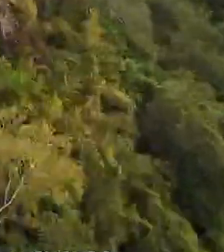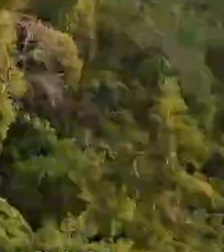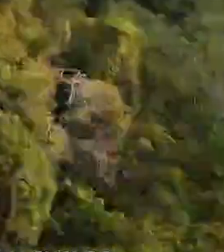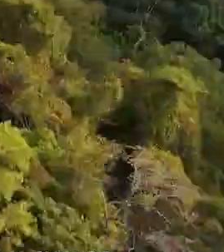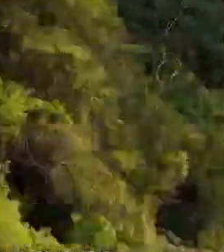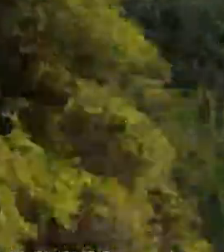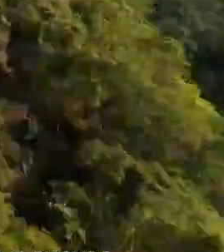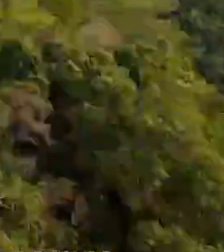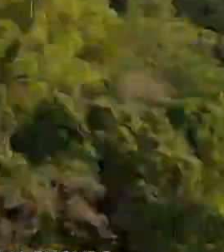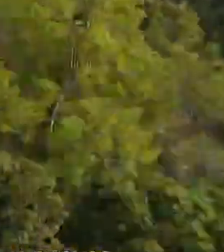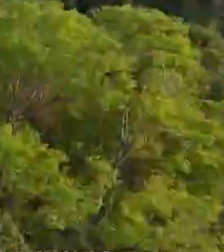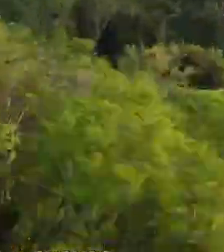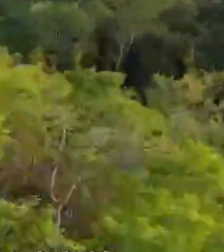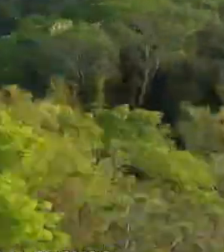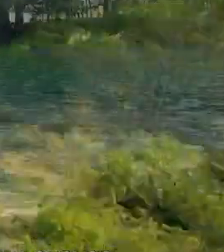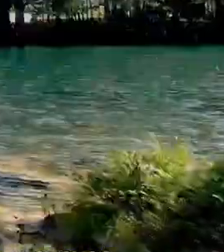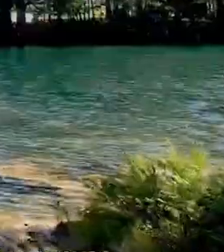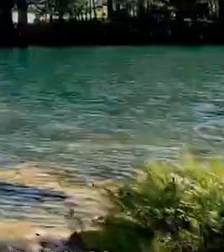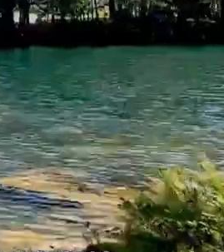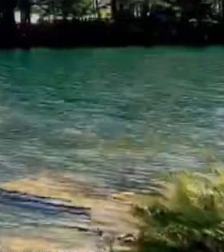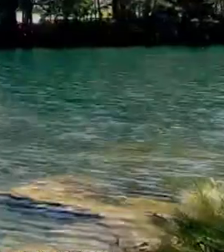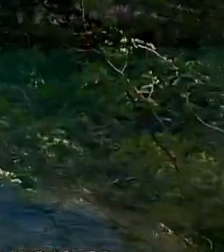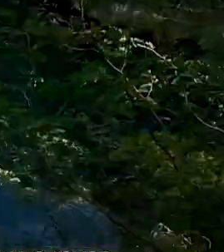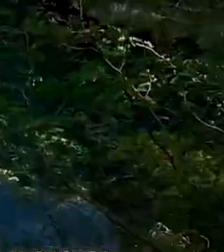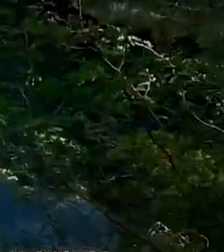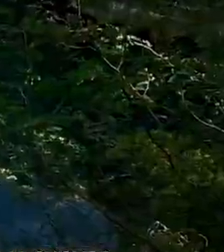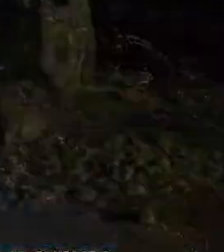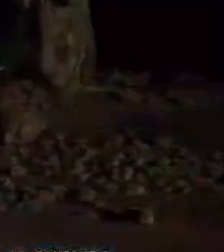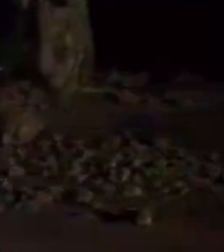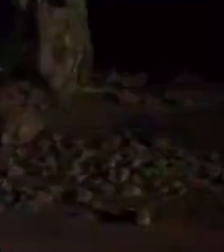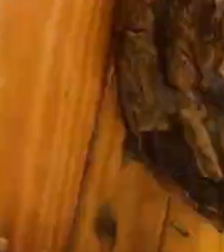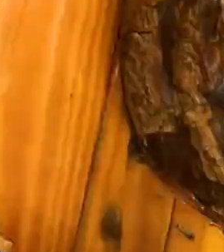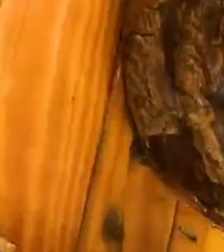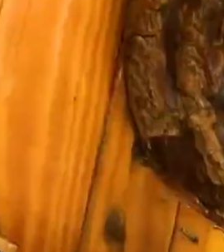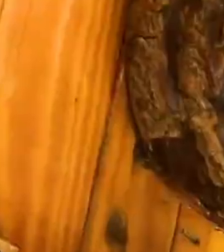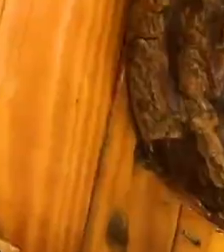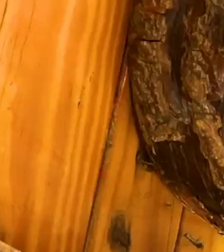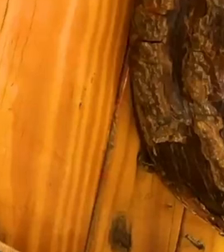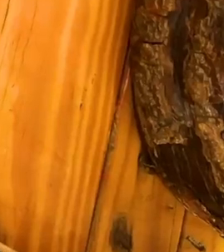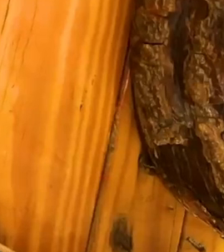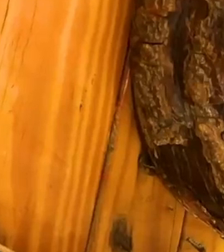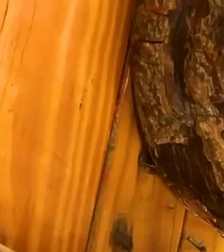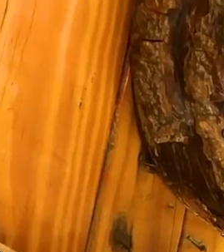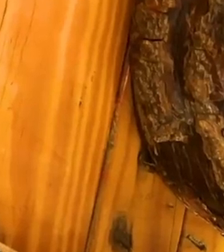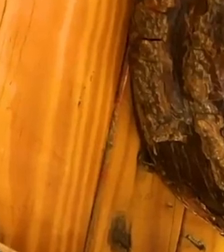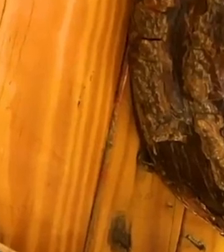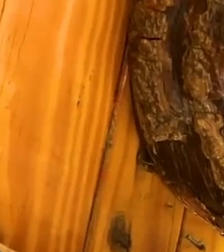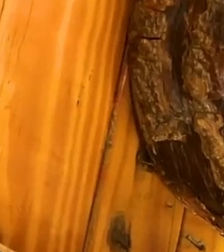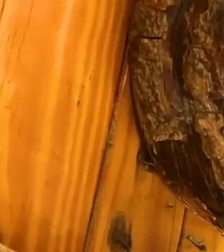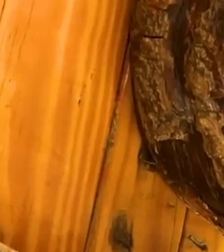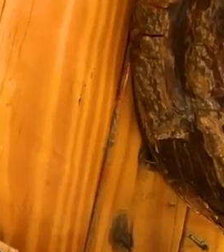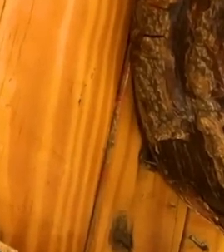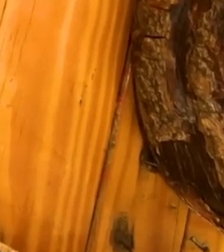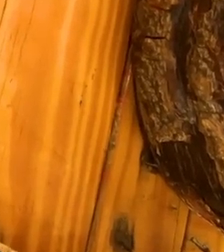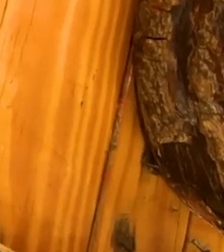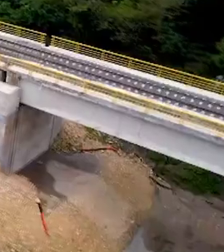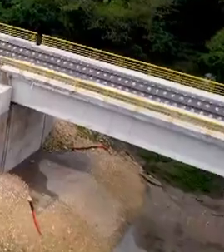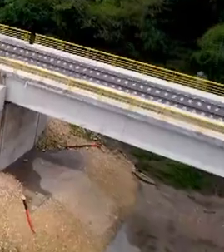el río Usumacinta y los acerca a lagunas, cenotes y cuevas, así como a la riqueza cultural de esta